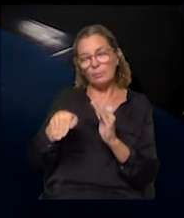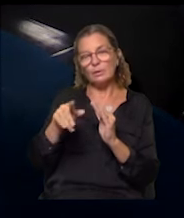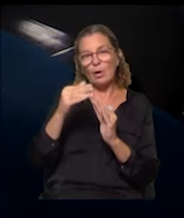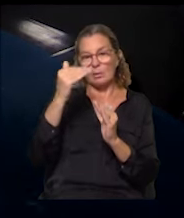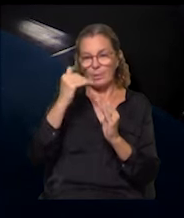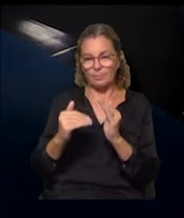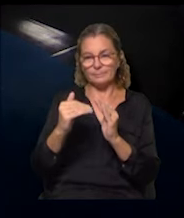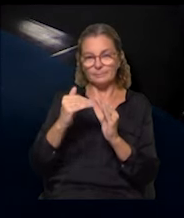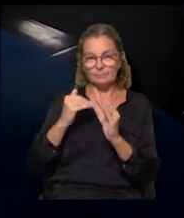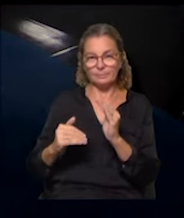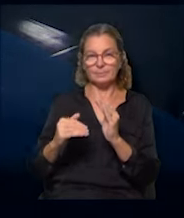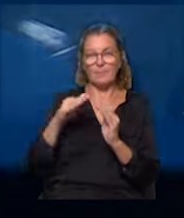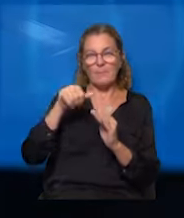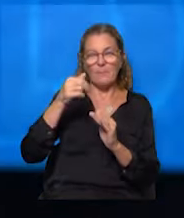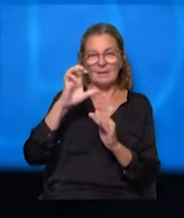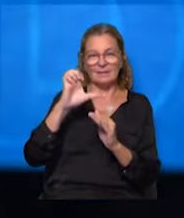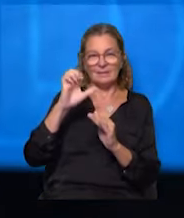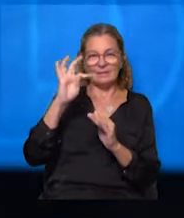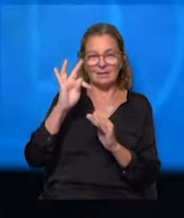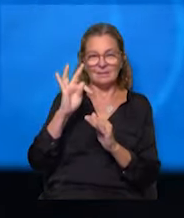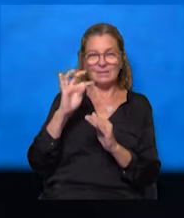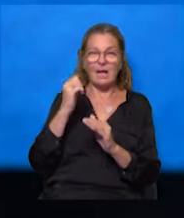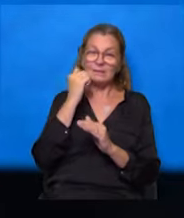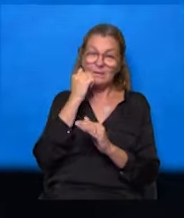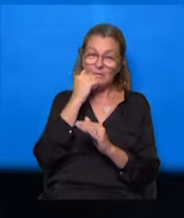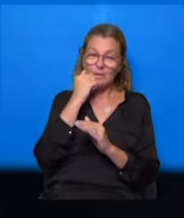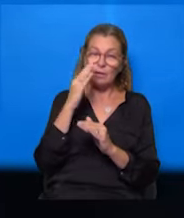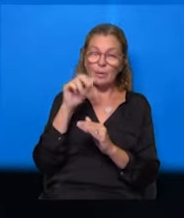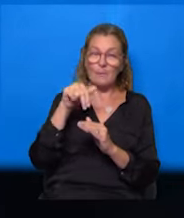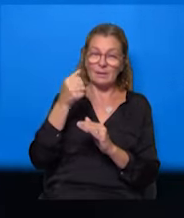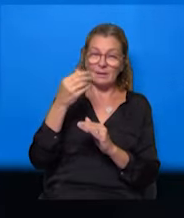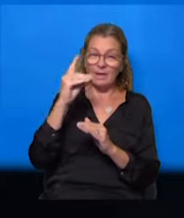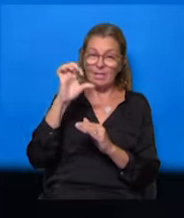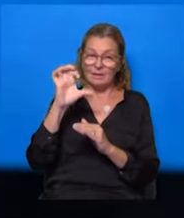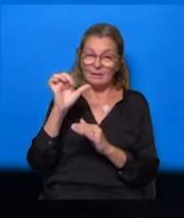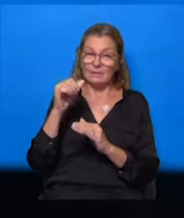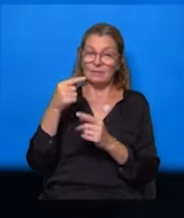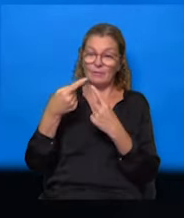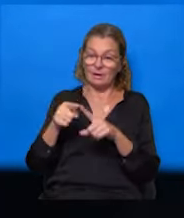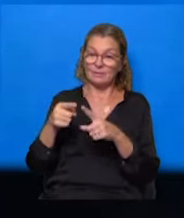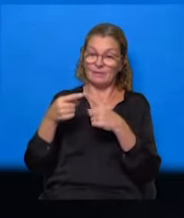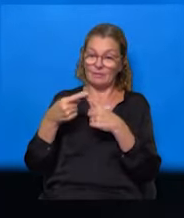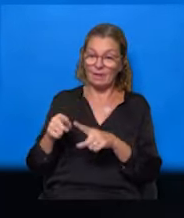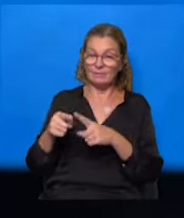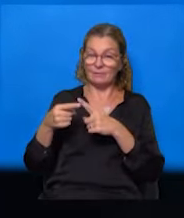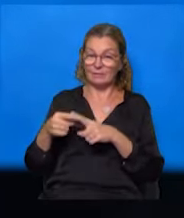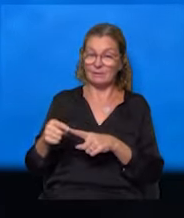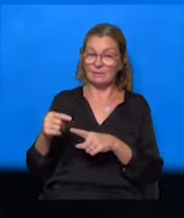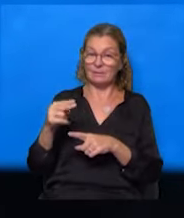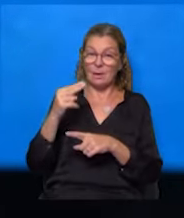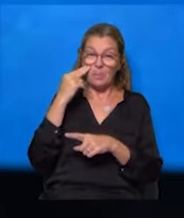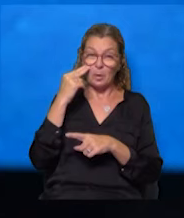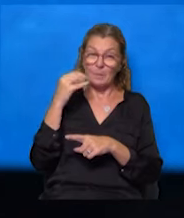escalones son cuando marset cuando astesiano cuando pen verdad o sea los hechos de irregularidad